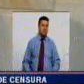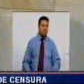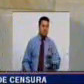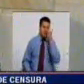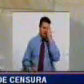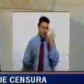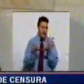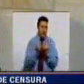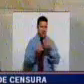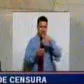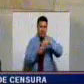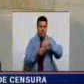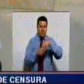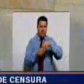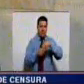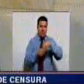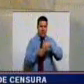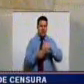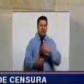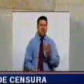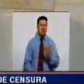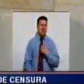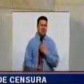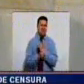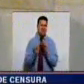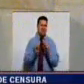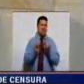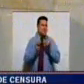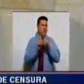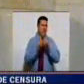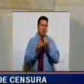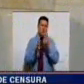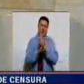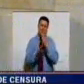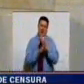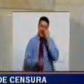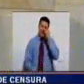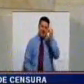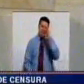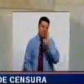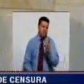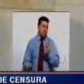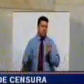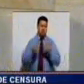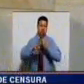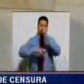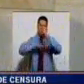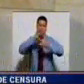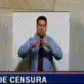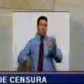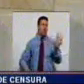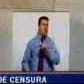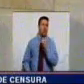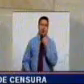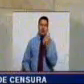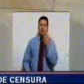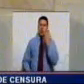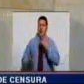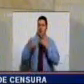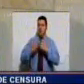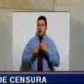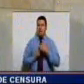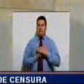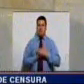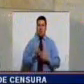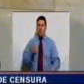¿Por qué hacen eso? Como tan absurdo. Bueno, primero aquí hay un problema ideológico y de dominación global, y es que todo lo que le sirva a las